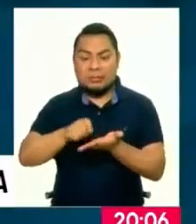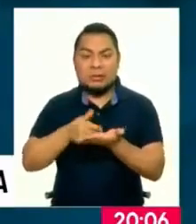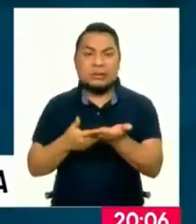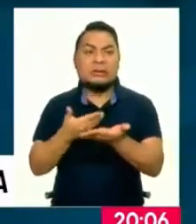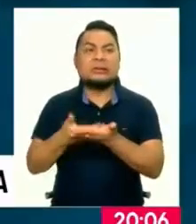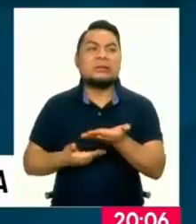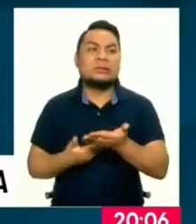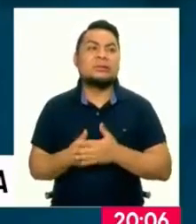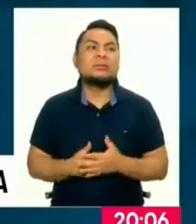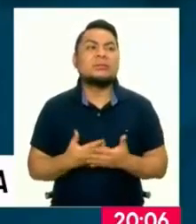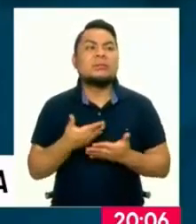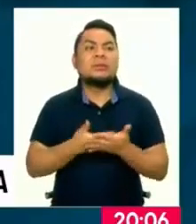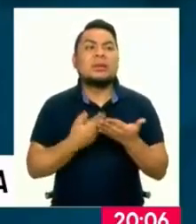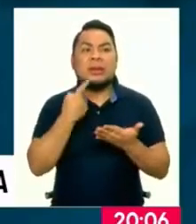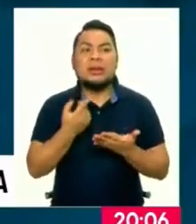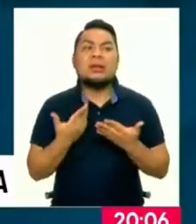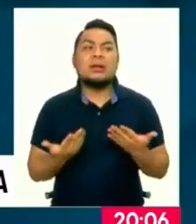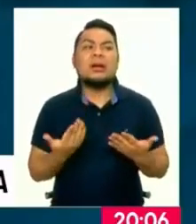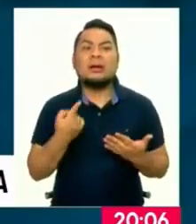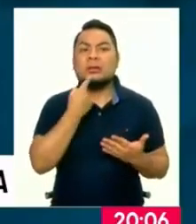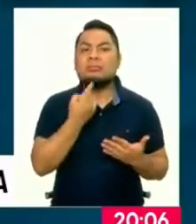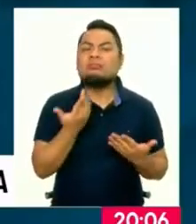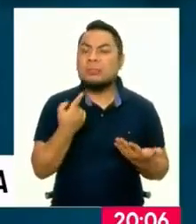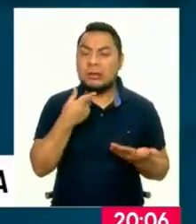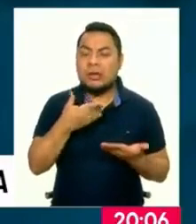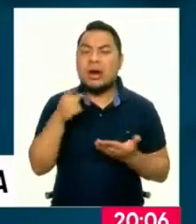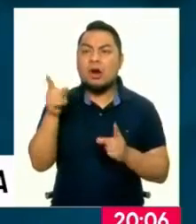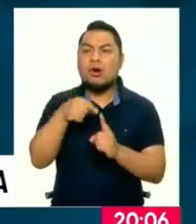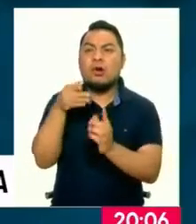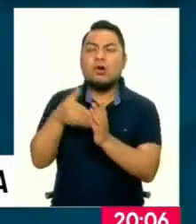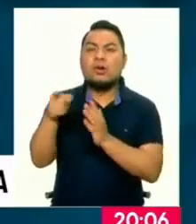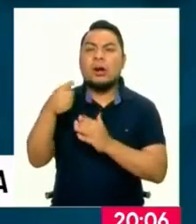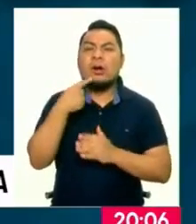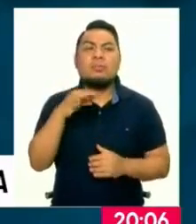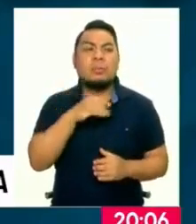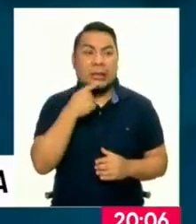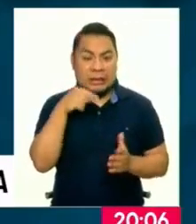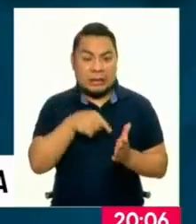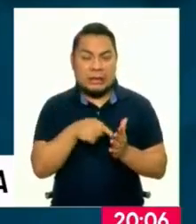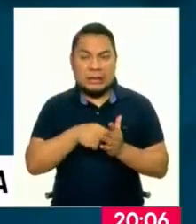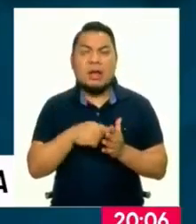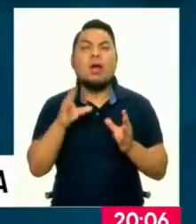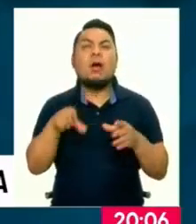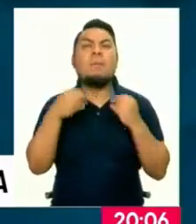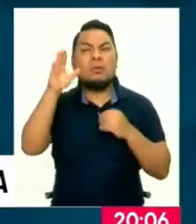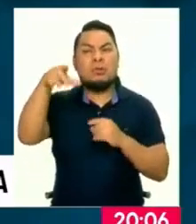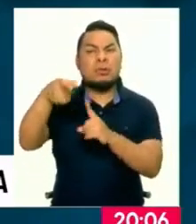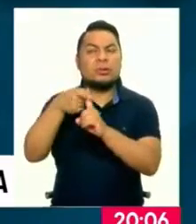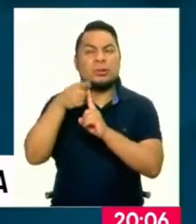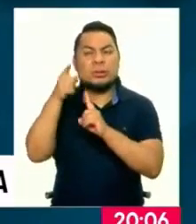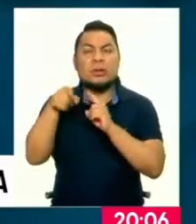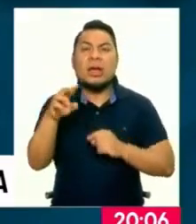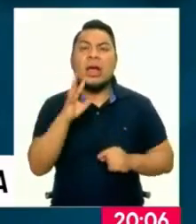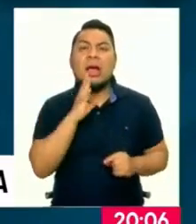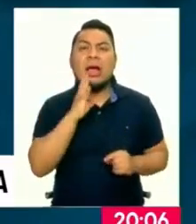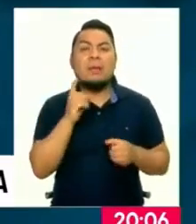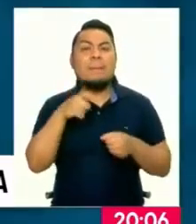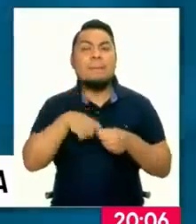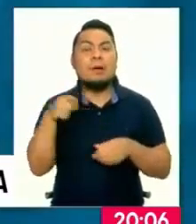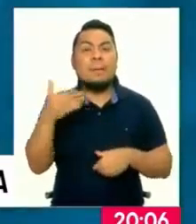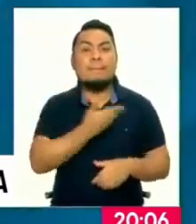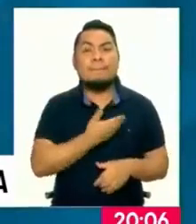dice, desaprovechando una... se le critica al canciller por las declaraciones o la participación